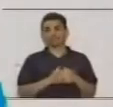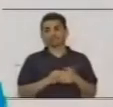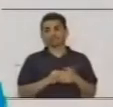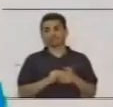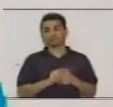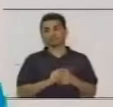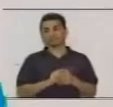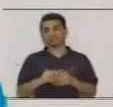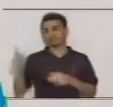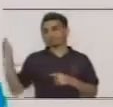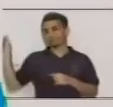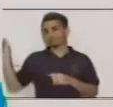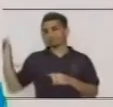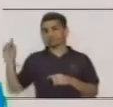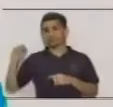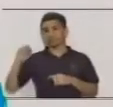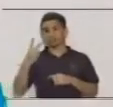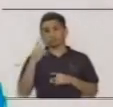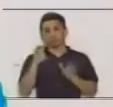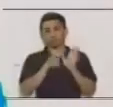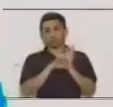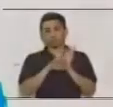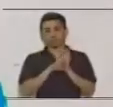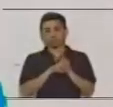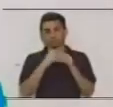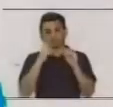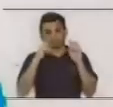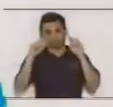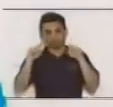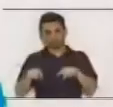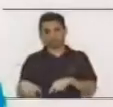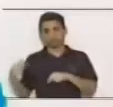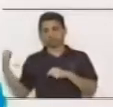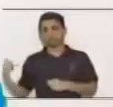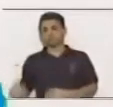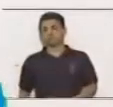Ahí está el ejemplo número 2. Leámoslo, por favor.